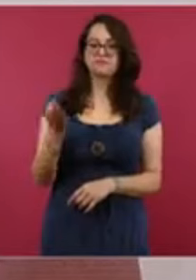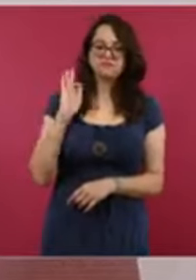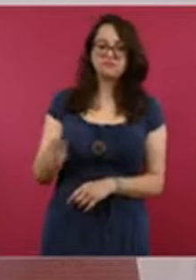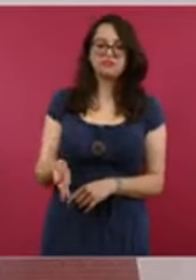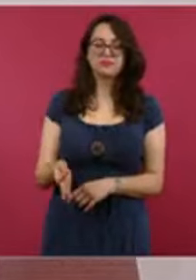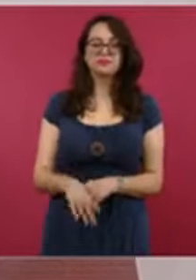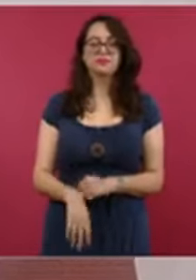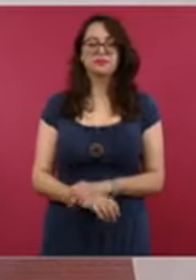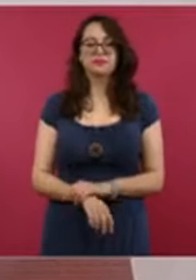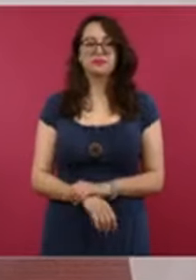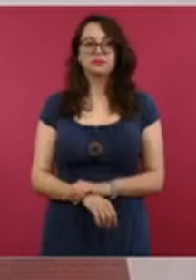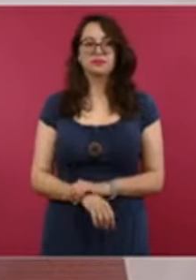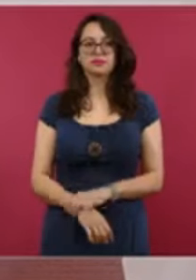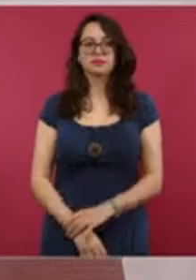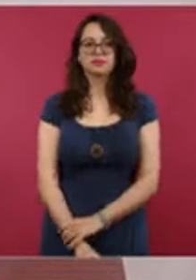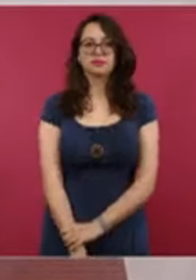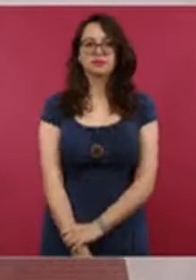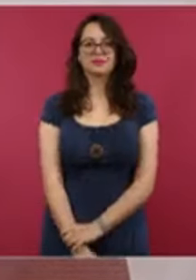Hemos